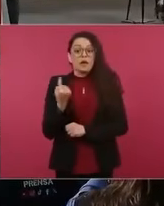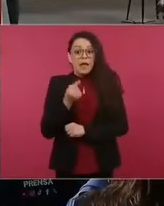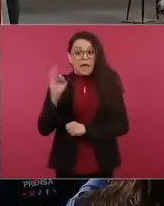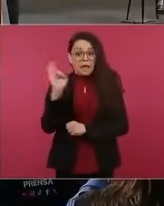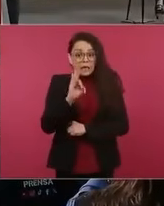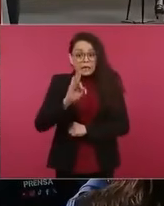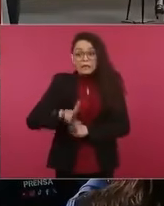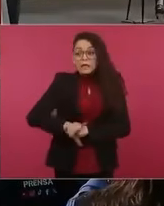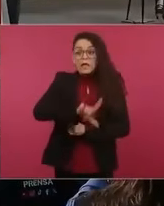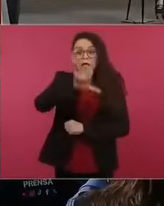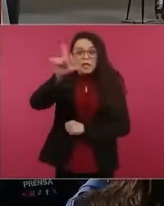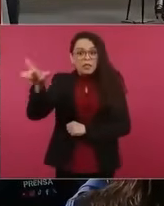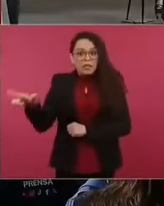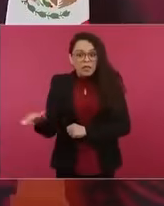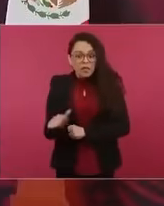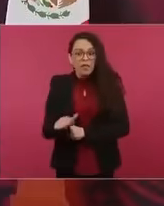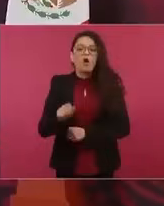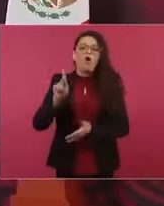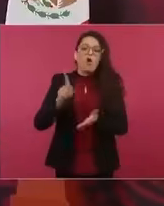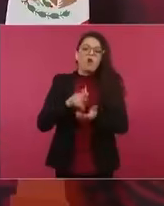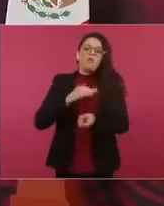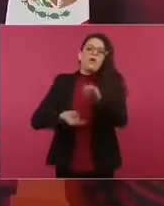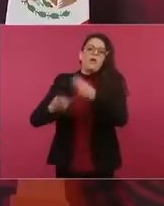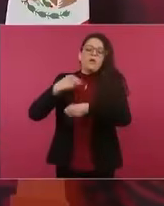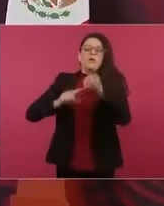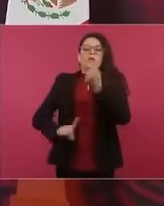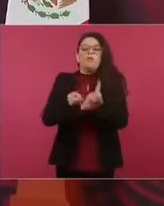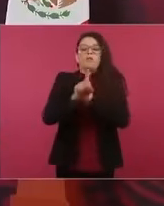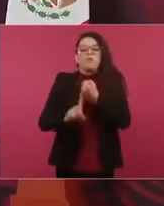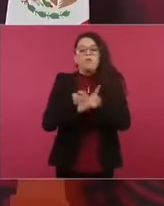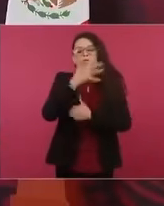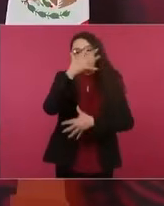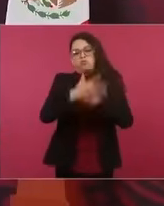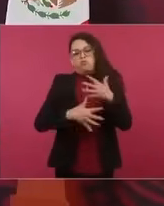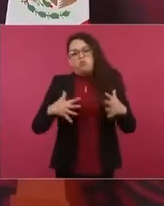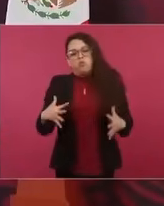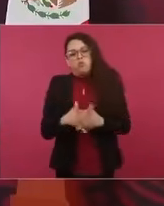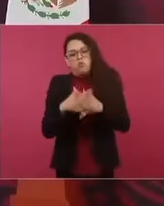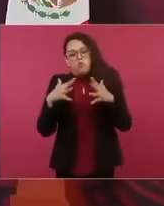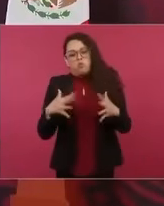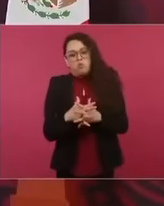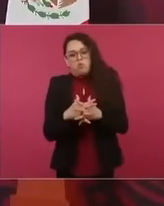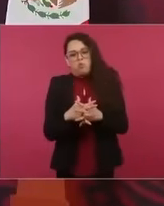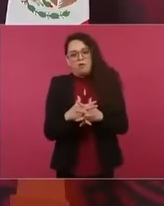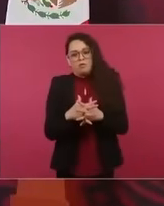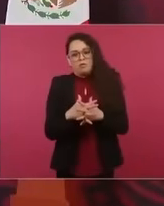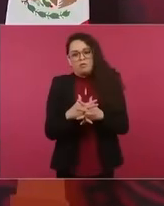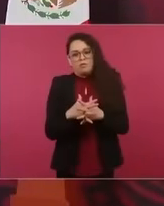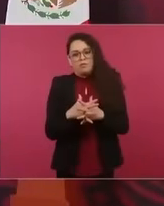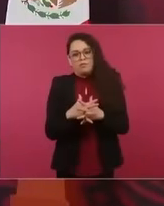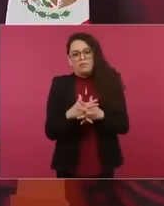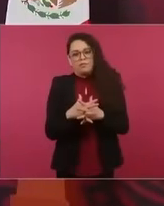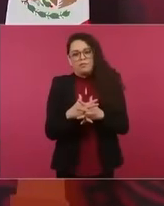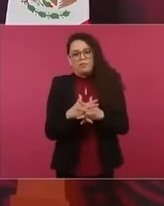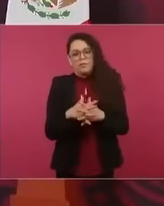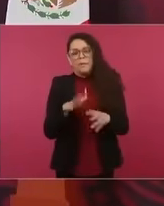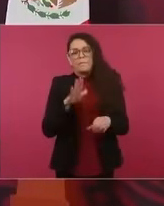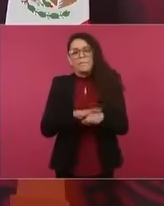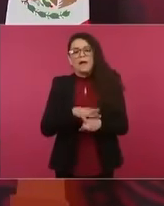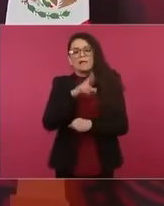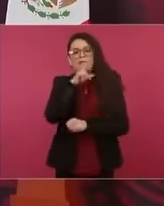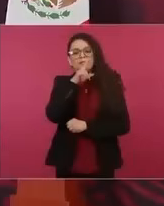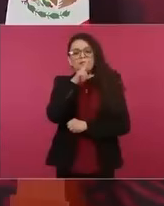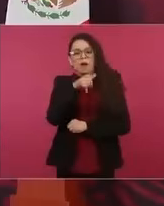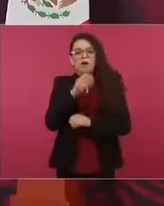poder ejecutivo y sobre todo adiestrándolos, si es que cabe esa palabra, ideológica y